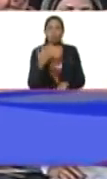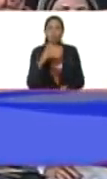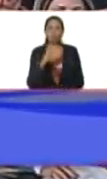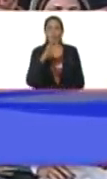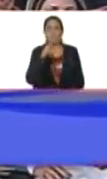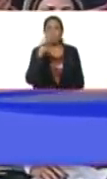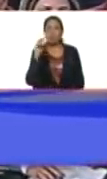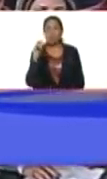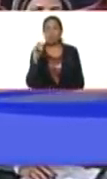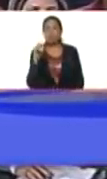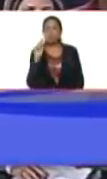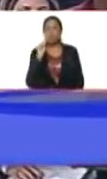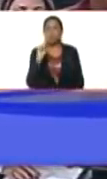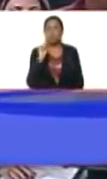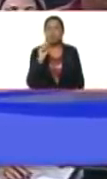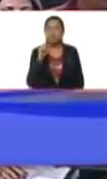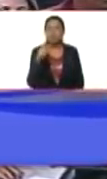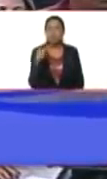40 minutos.